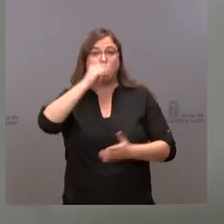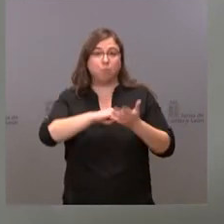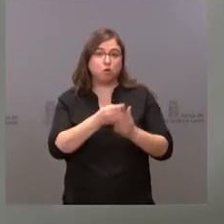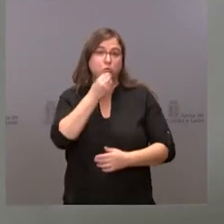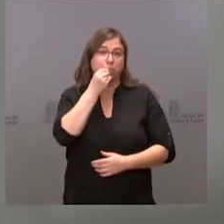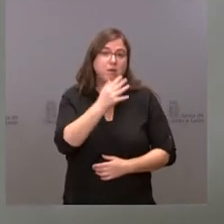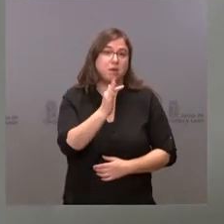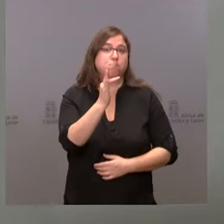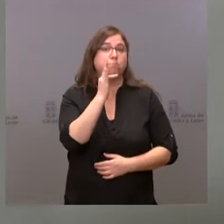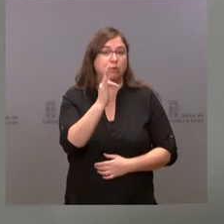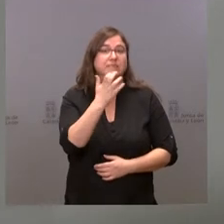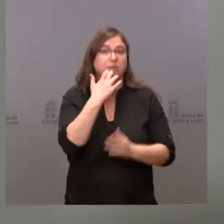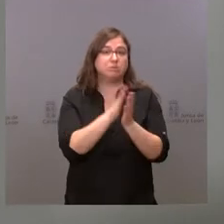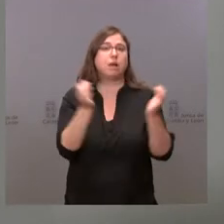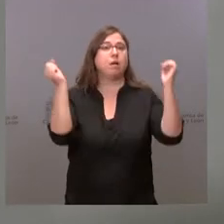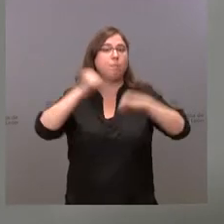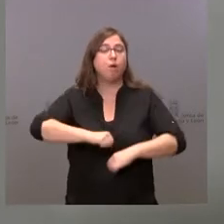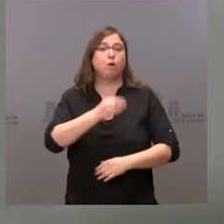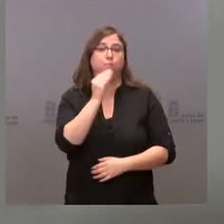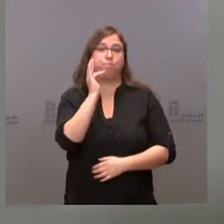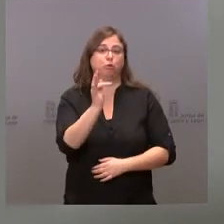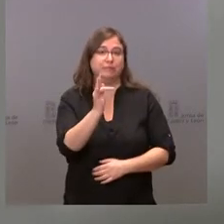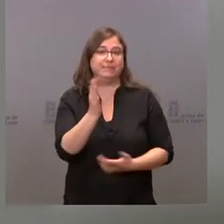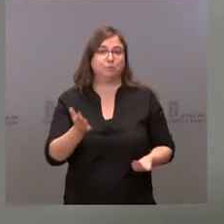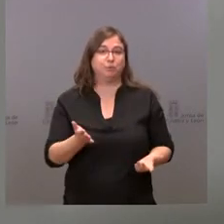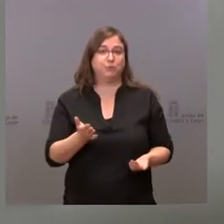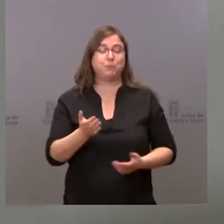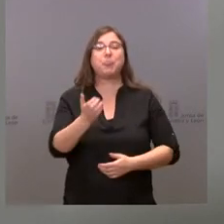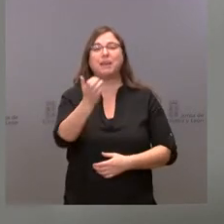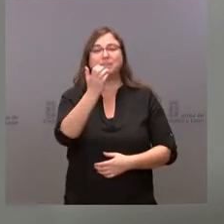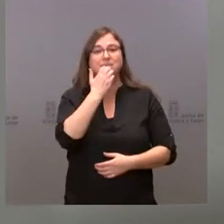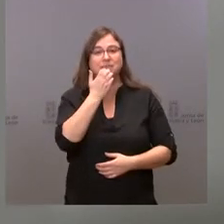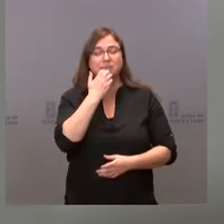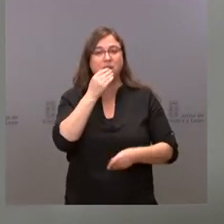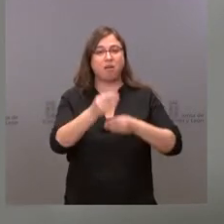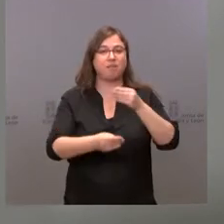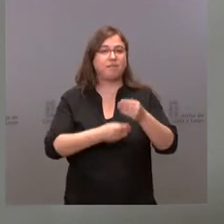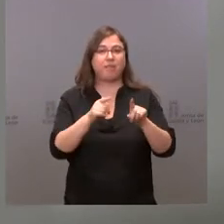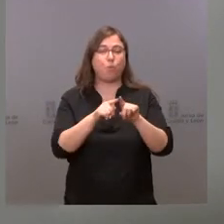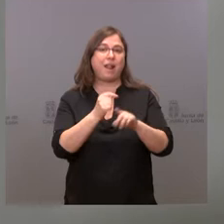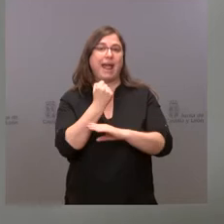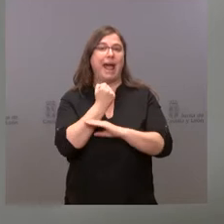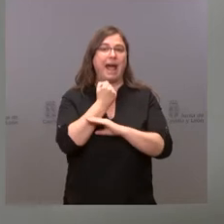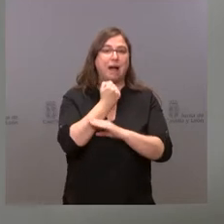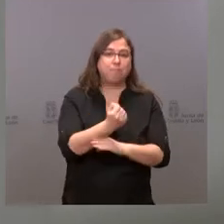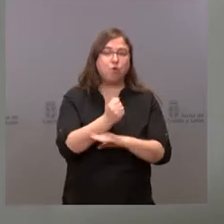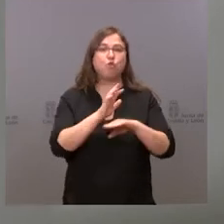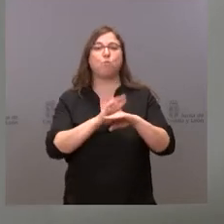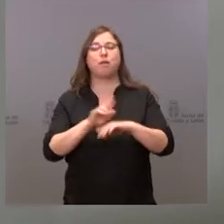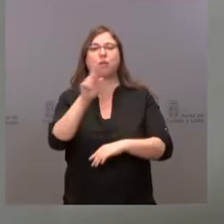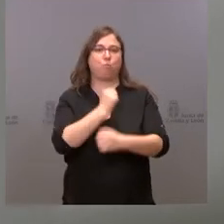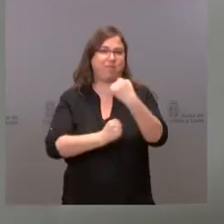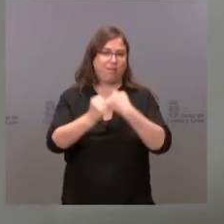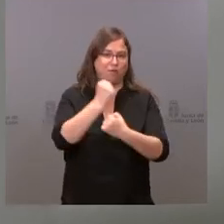positiva su aprobación que hubiera llevado a cabo un apoyo a la recuperación económica a la